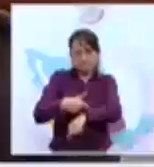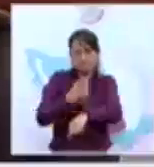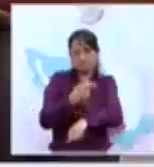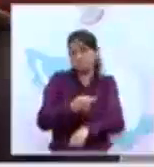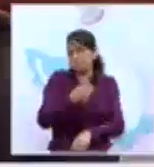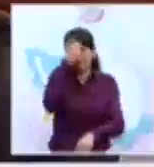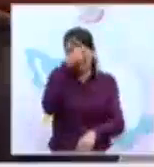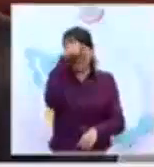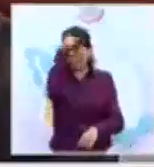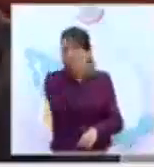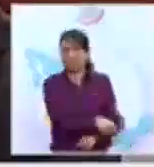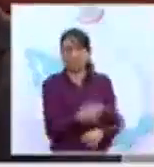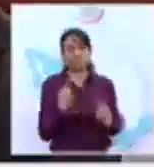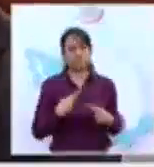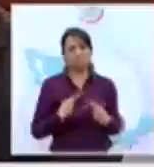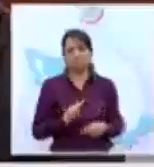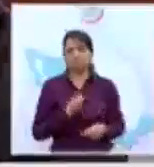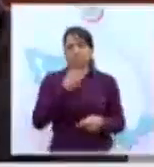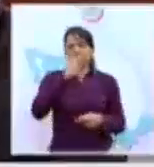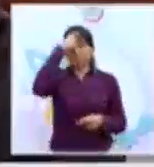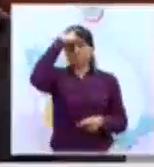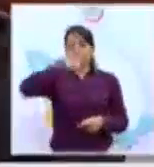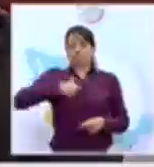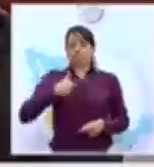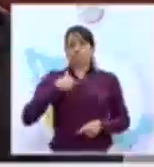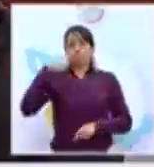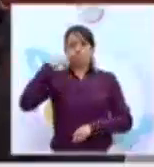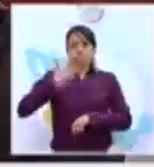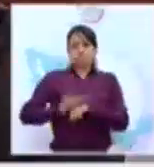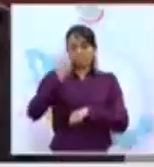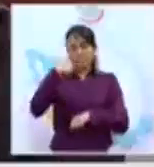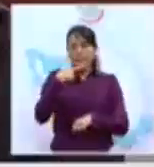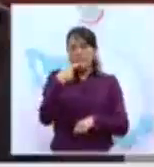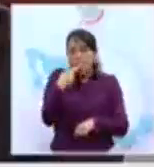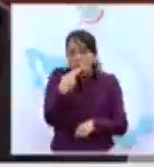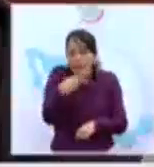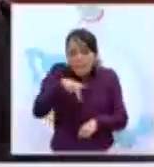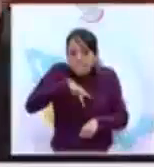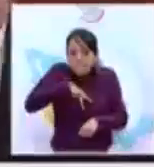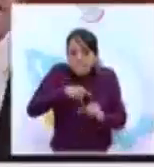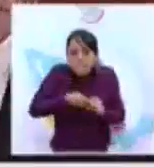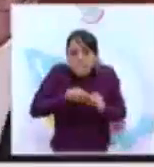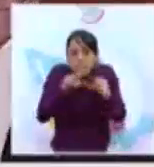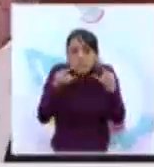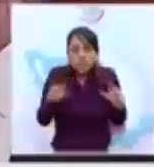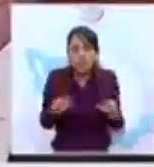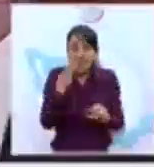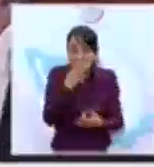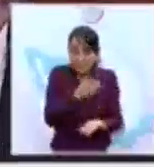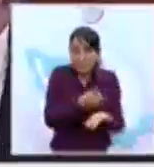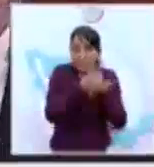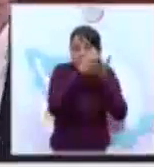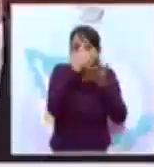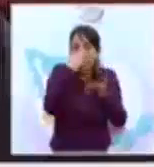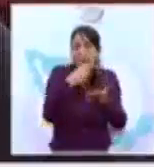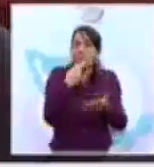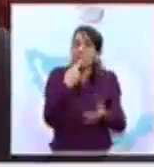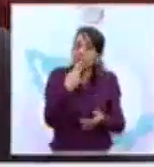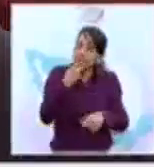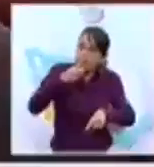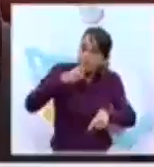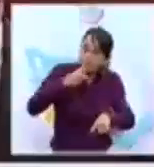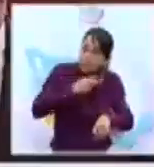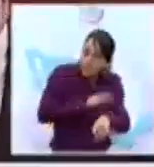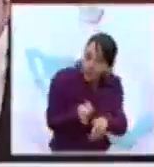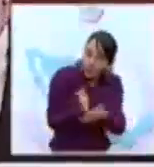propia historia. Y eso es un gran recurso para superar la pobreza. El otro es el concepto de capital social y tiene